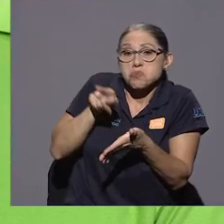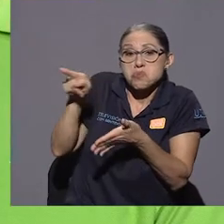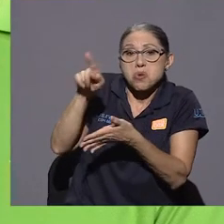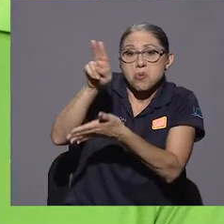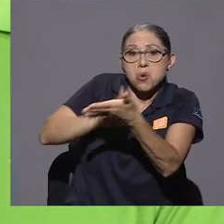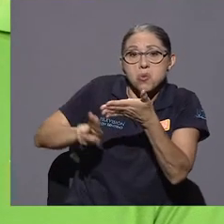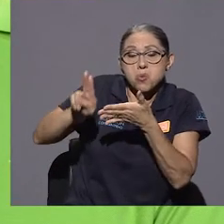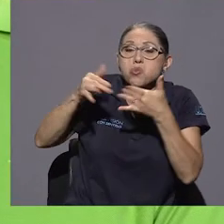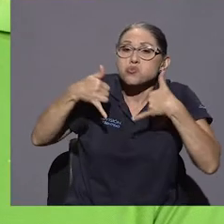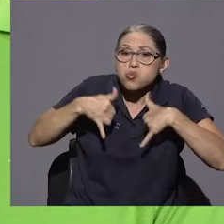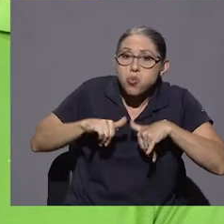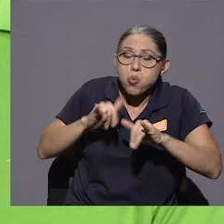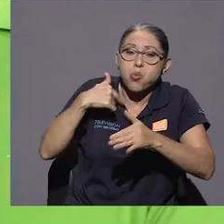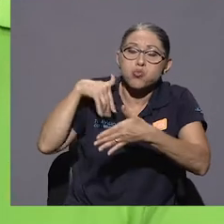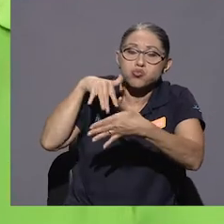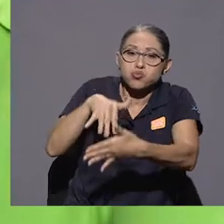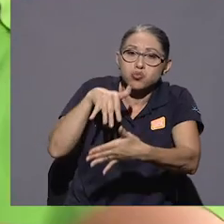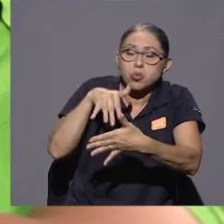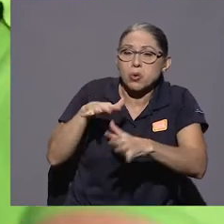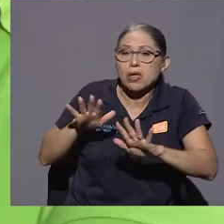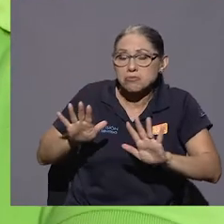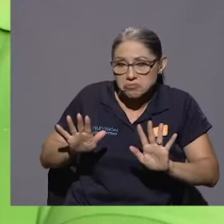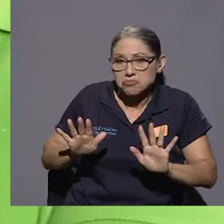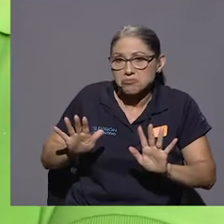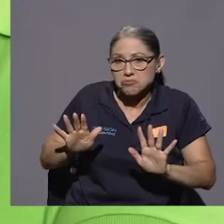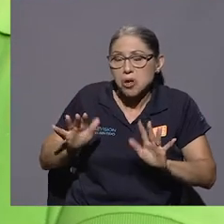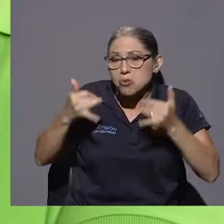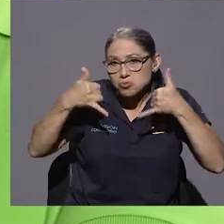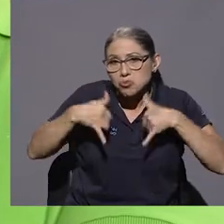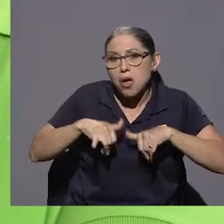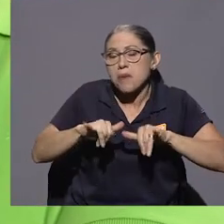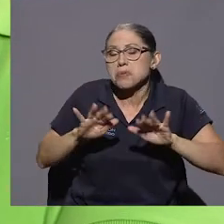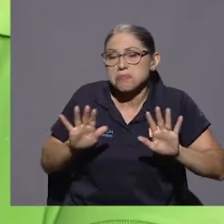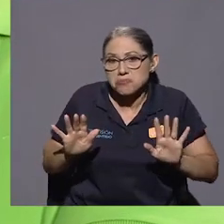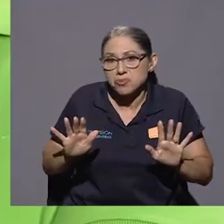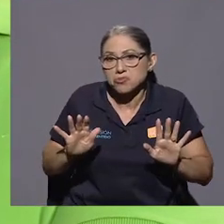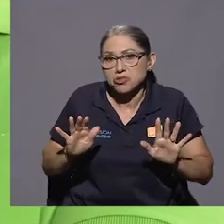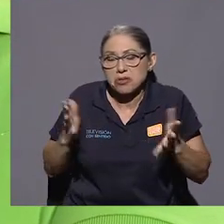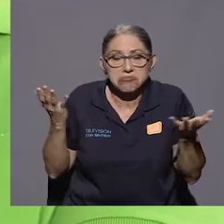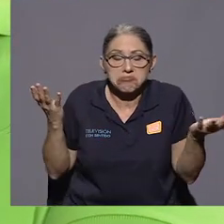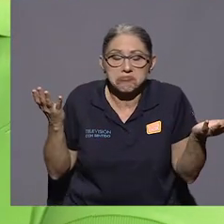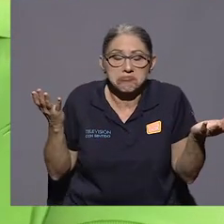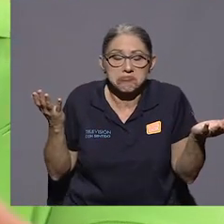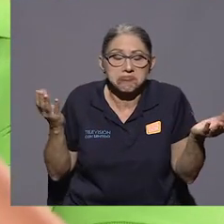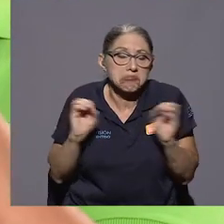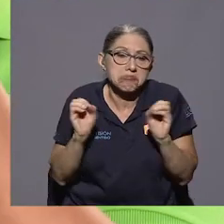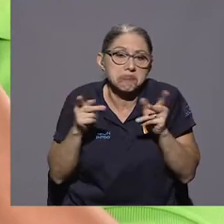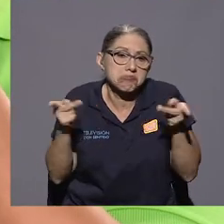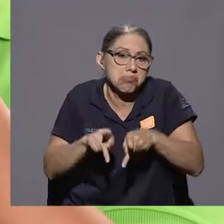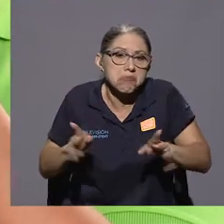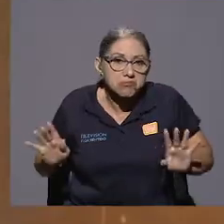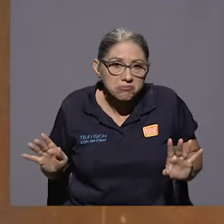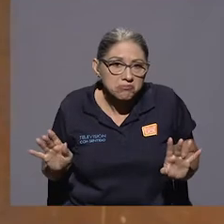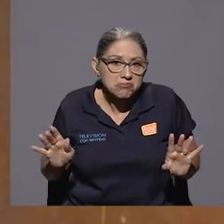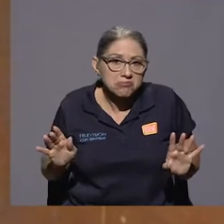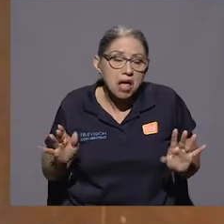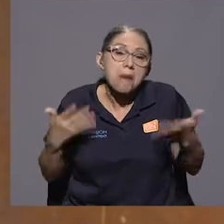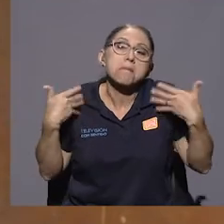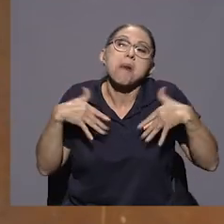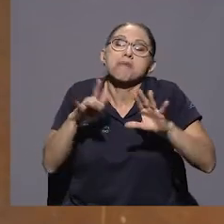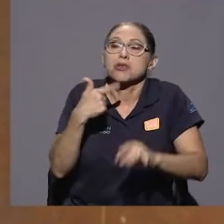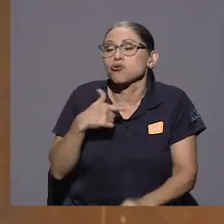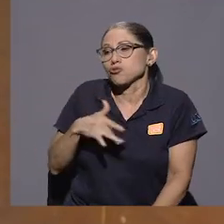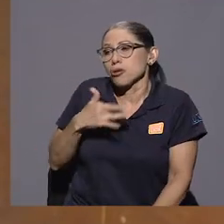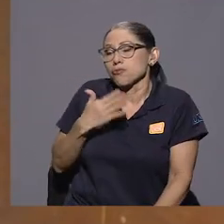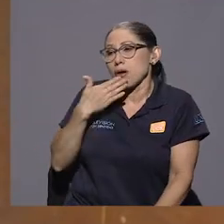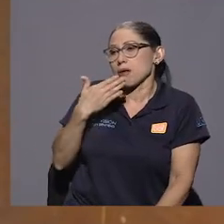porque todavía estoy estudiando y, ¿verdad? Y todavía, o sea, no pasa nada, ¿verdad? Más bien muy